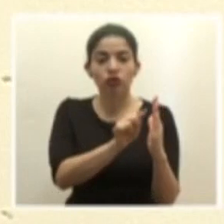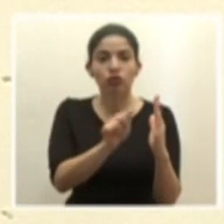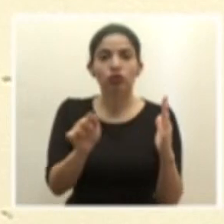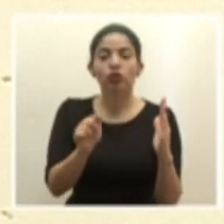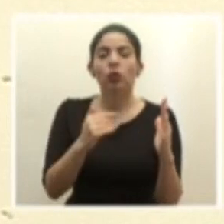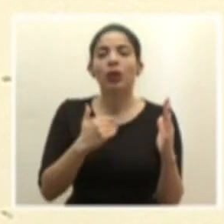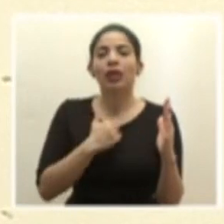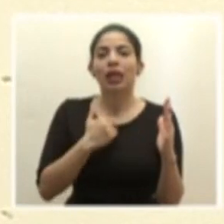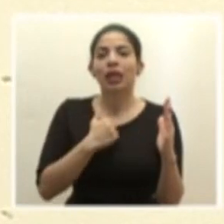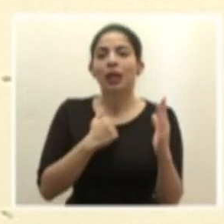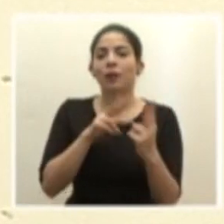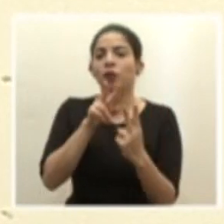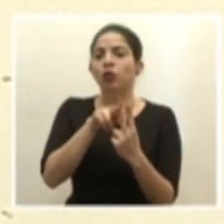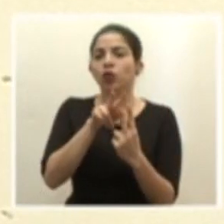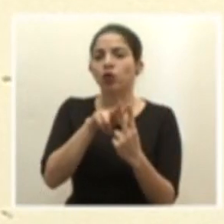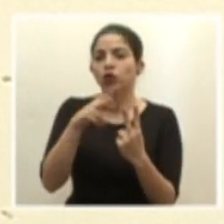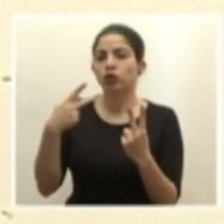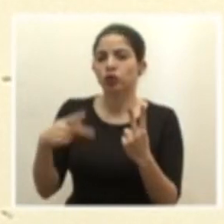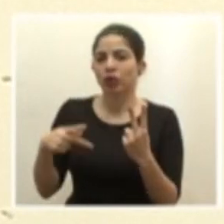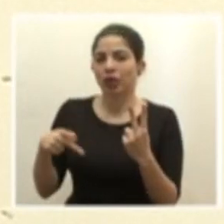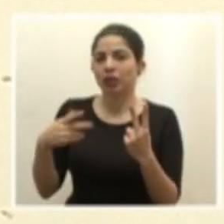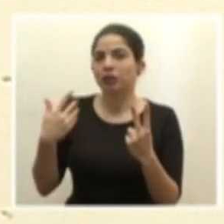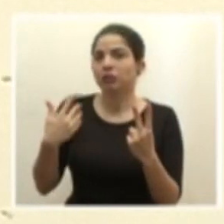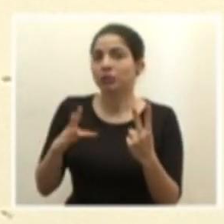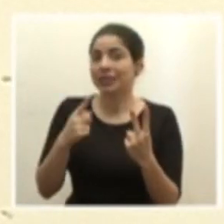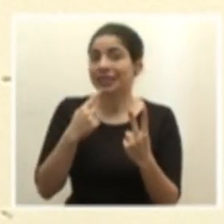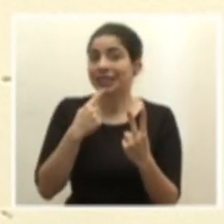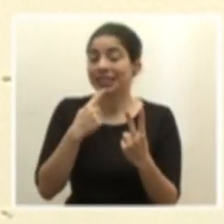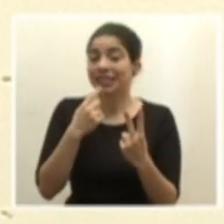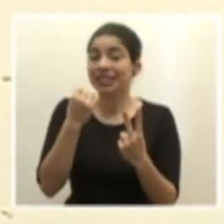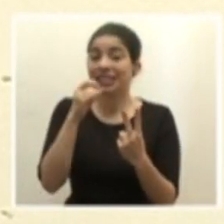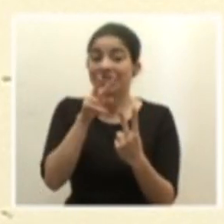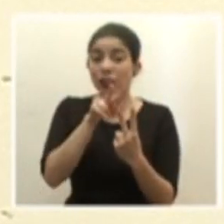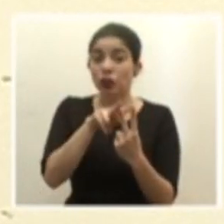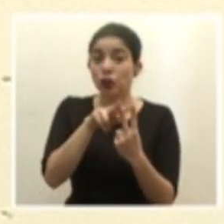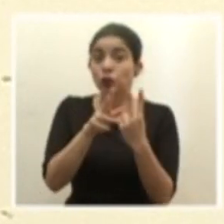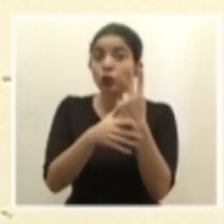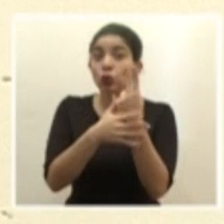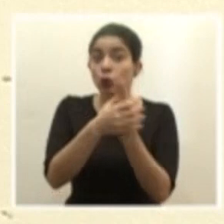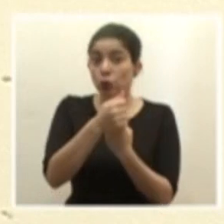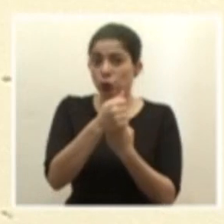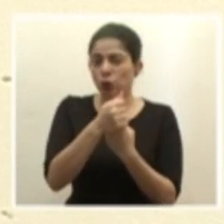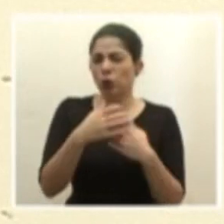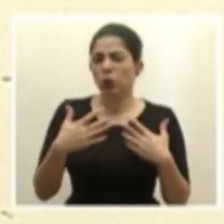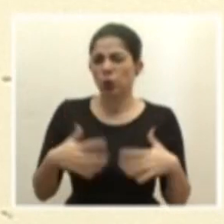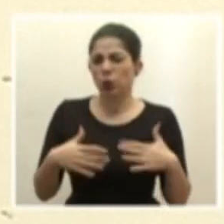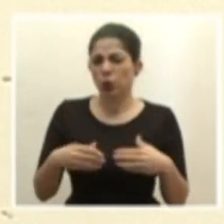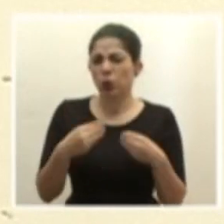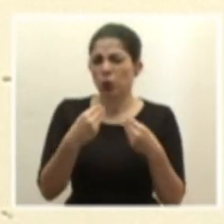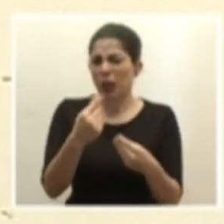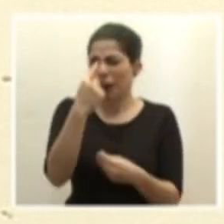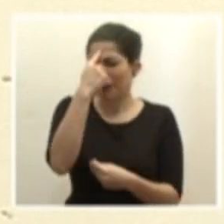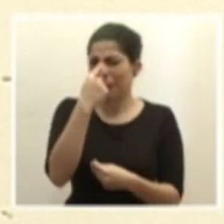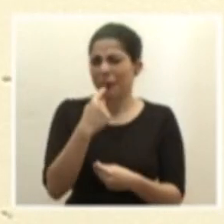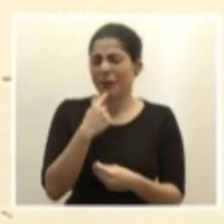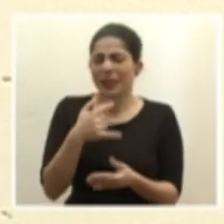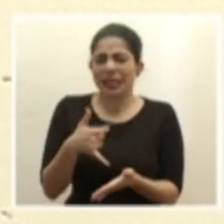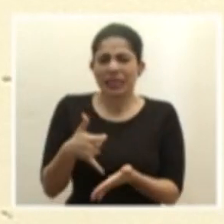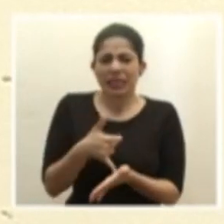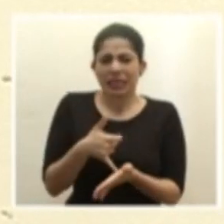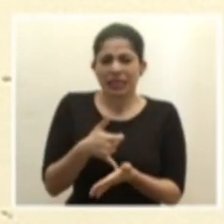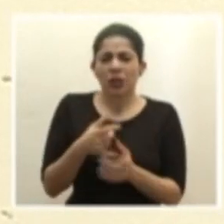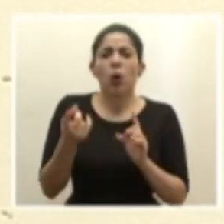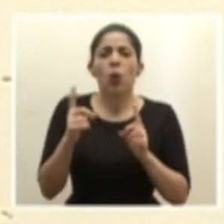padecían de 2 factores de riesgo que hemos dicho juntos ponen un perfil todavía más delicado a la persona, que